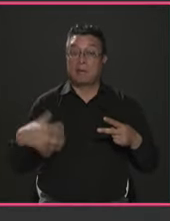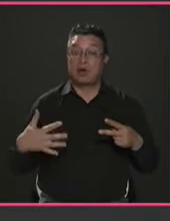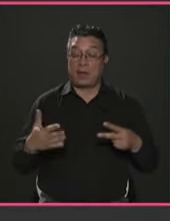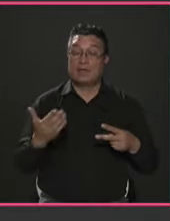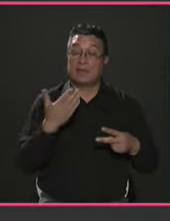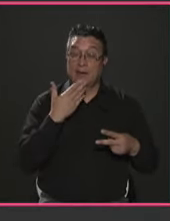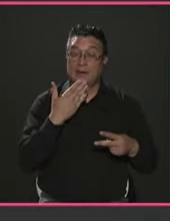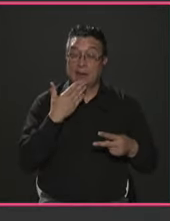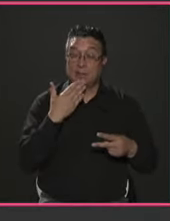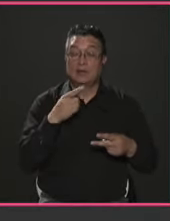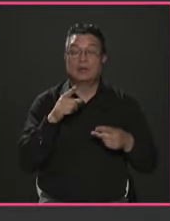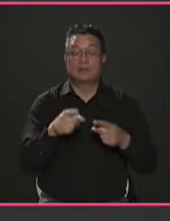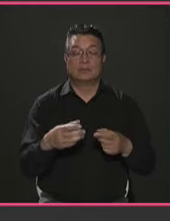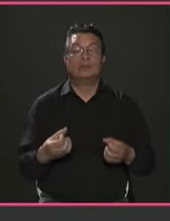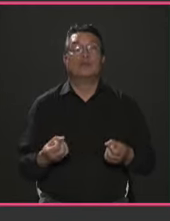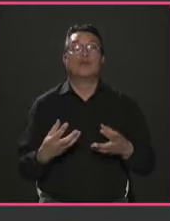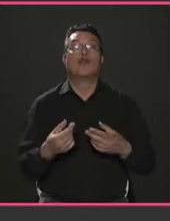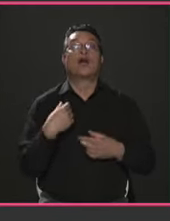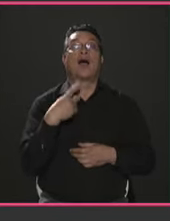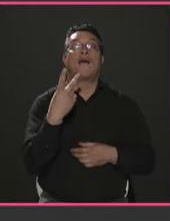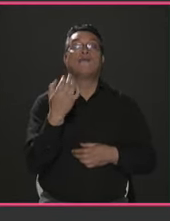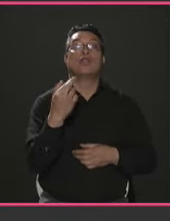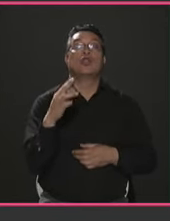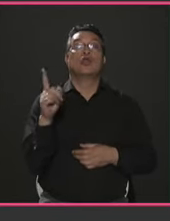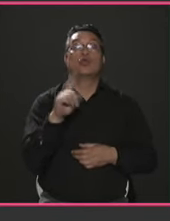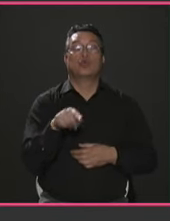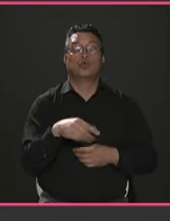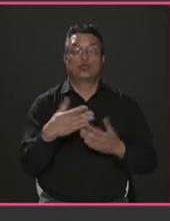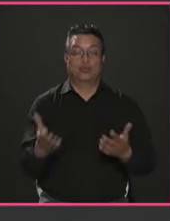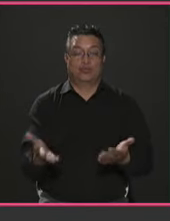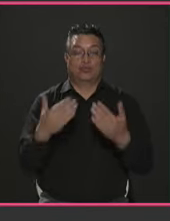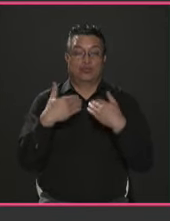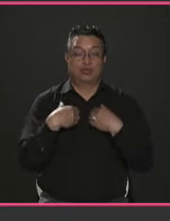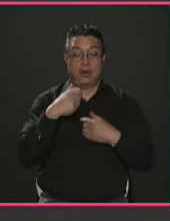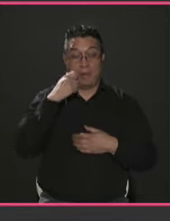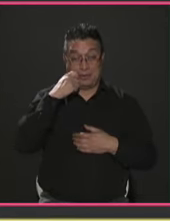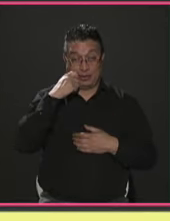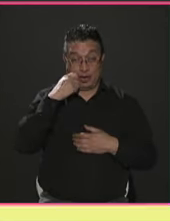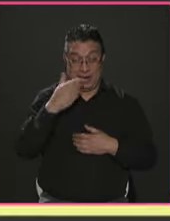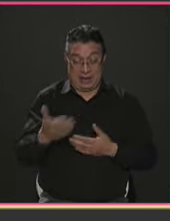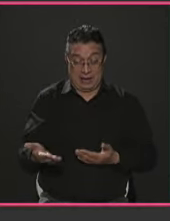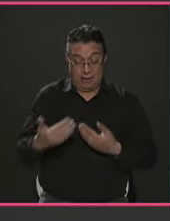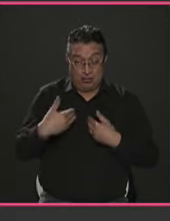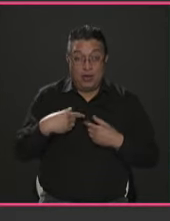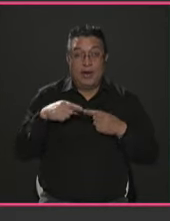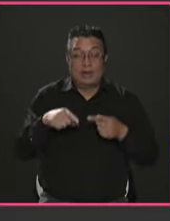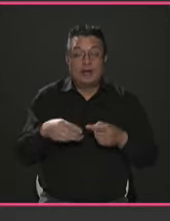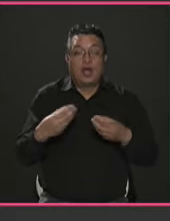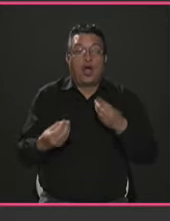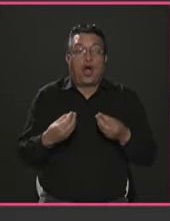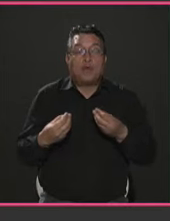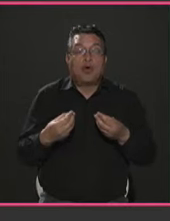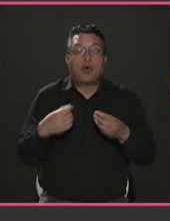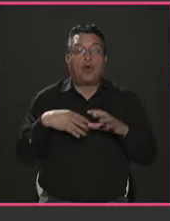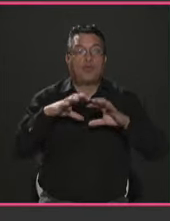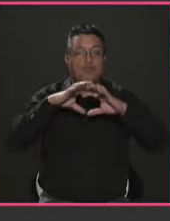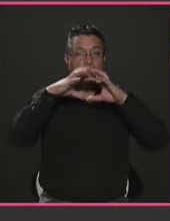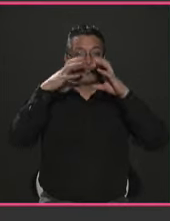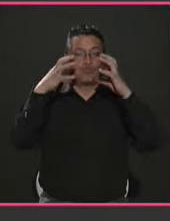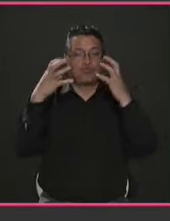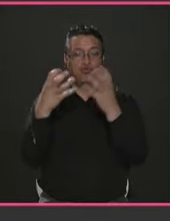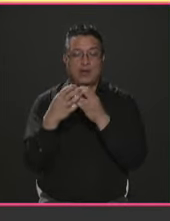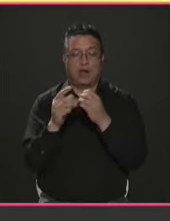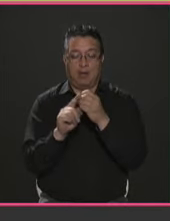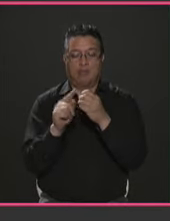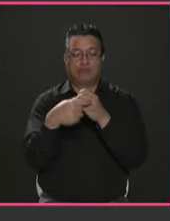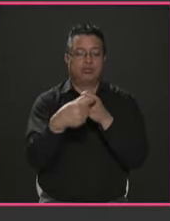que causa que los virus pasen a las personas y se pasen a nivel global es la manera en la que la comunicación global y la conectividad también